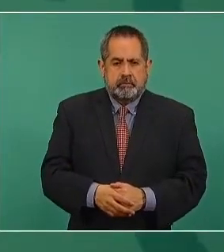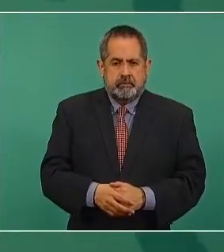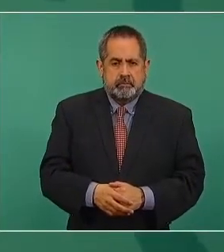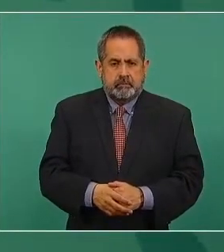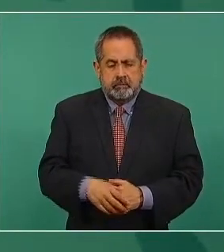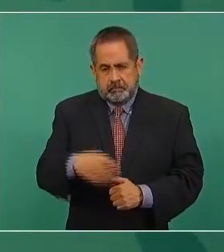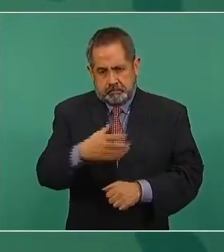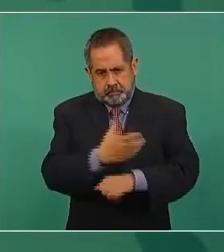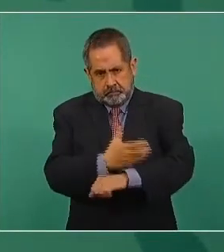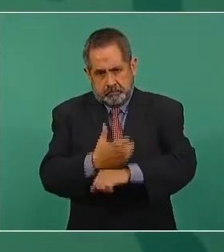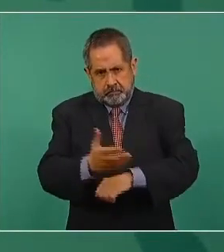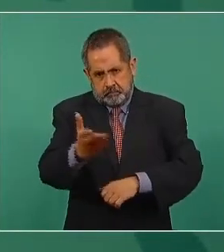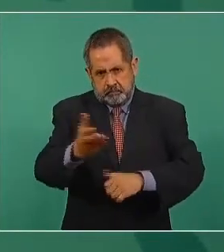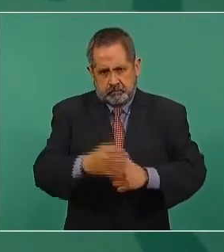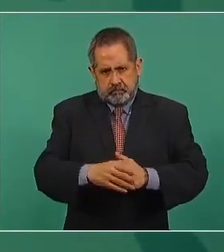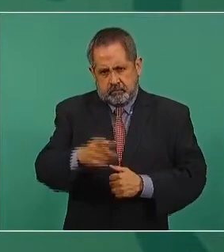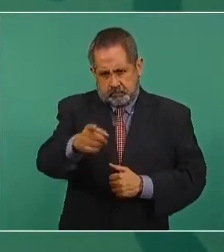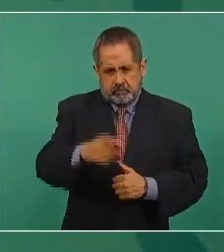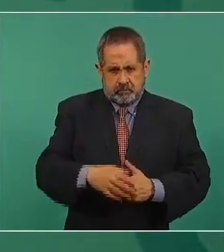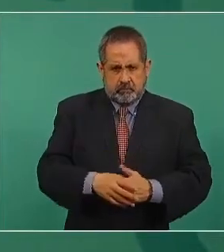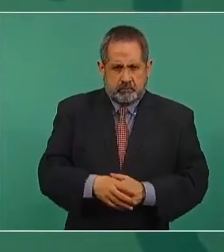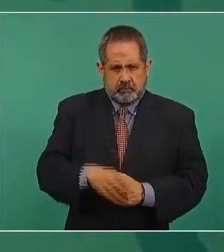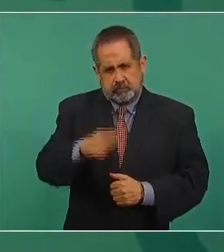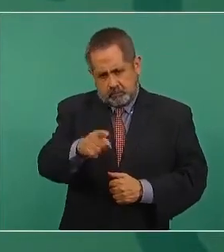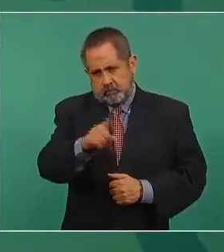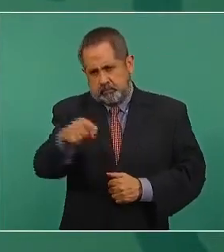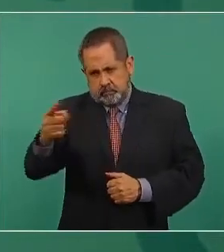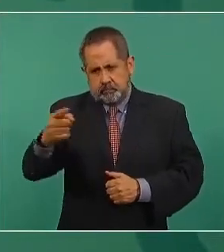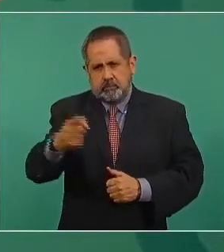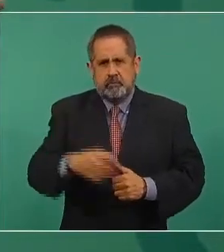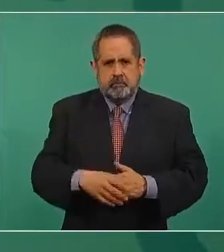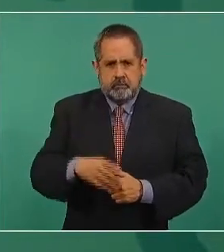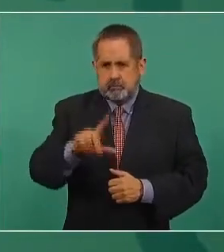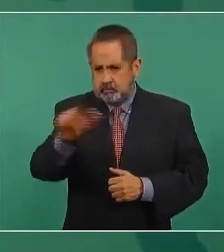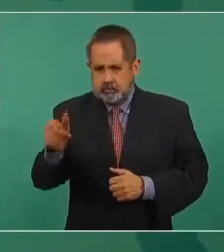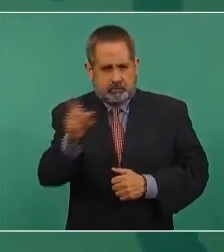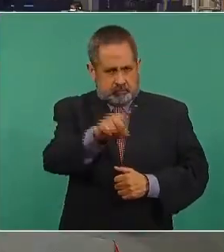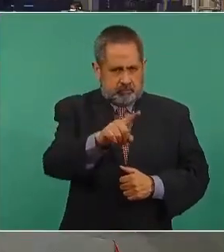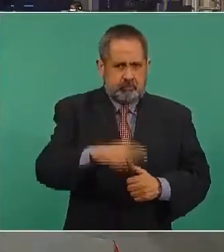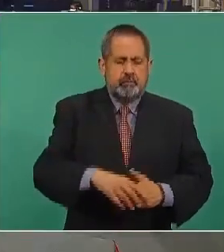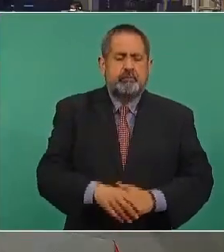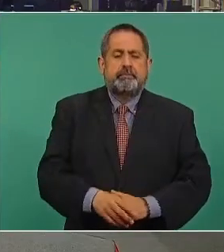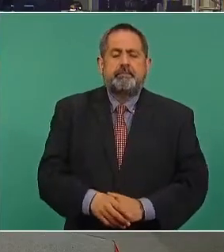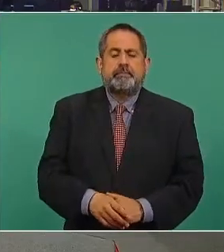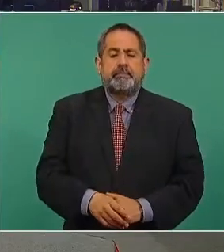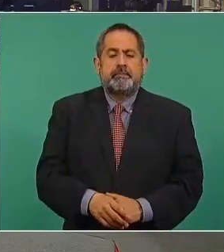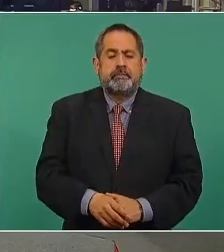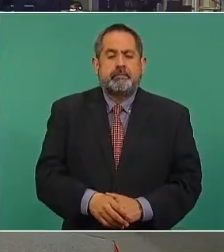La compañera. Bueno, tú, y luego la compañera, y luego tú.